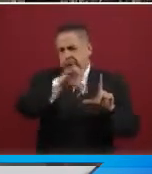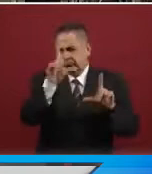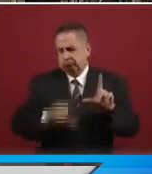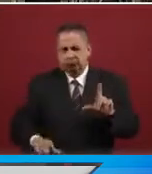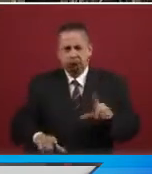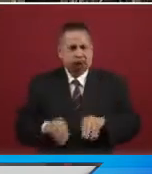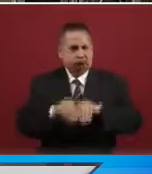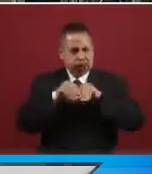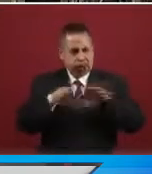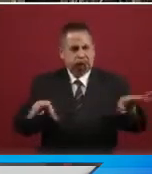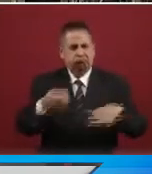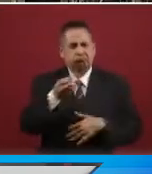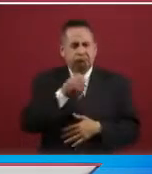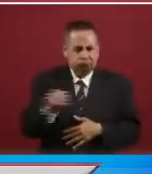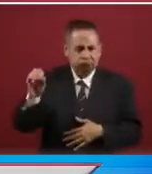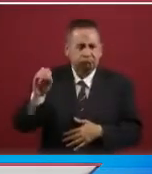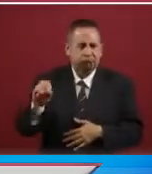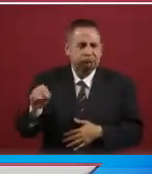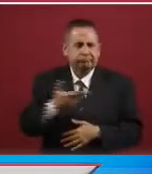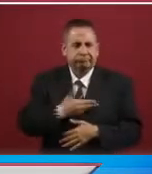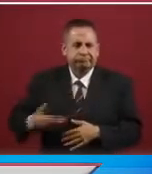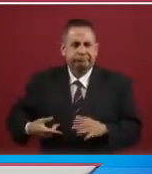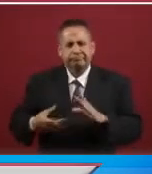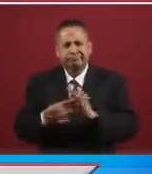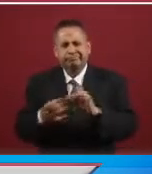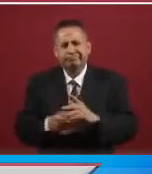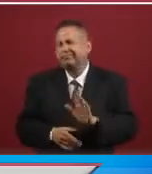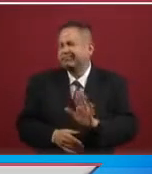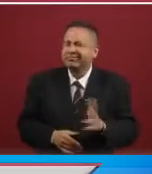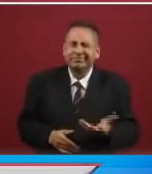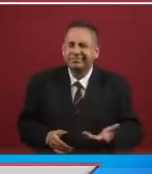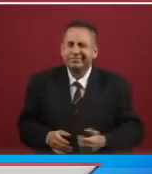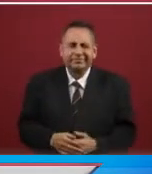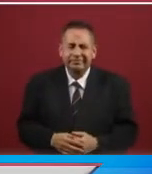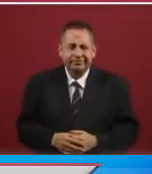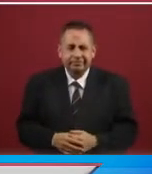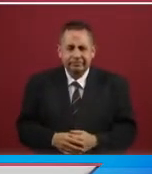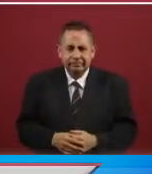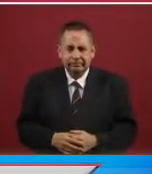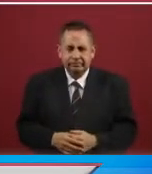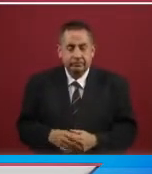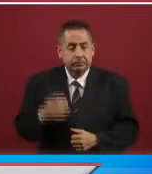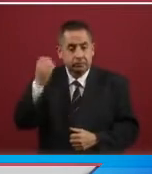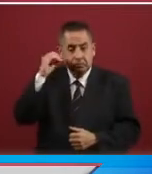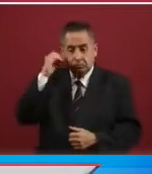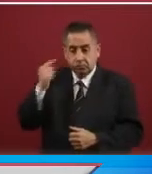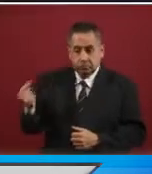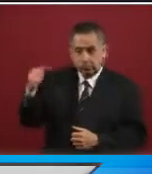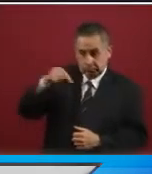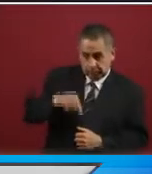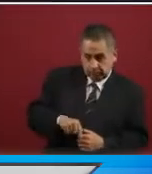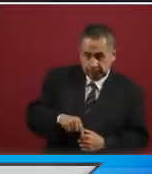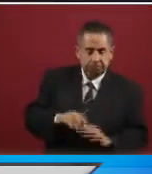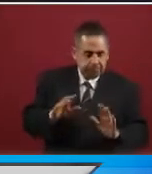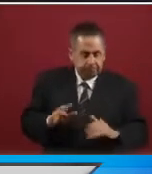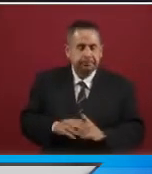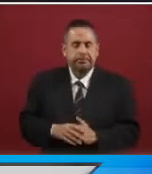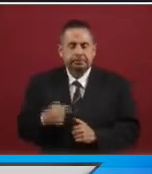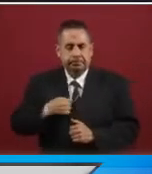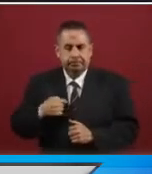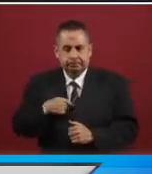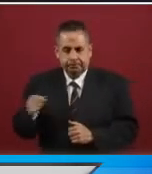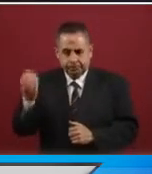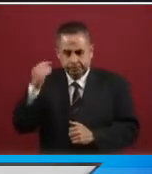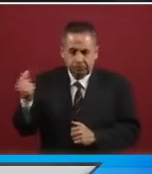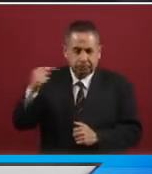molde en el que se hacían las prácticas de la antigua política y eliminar los argumentos banales de los voceros del conservadurismo y que utilizaran este hecho para crear